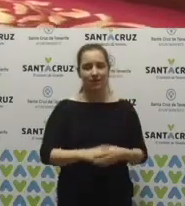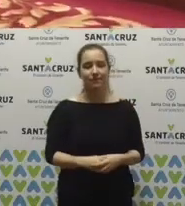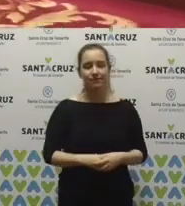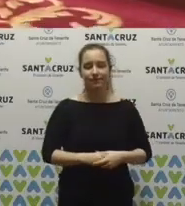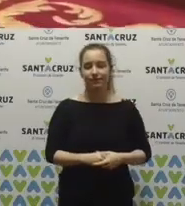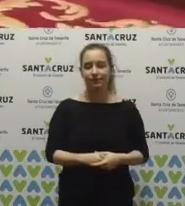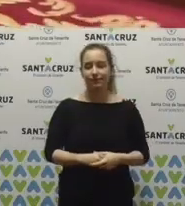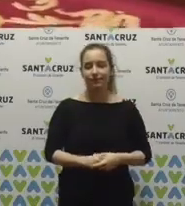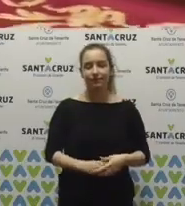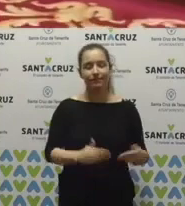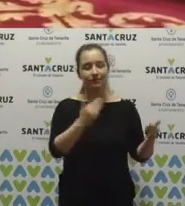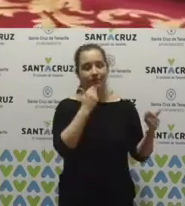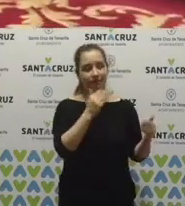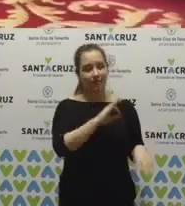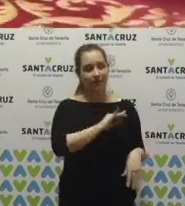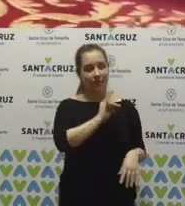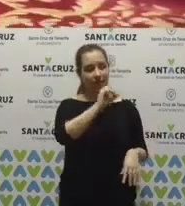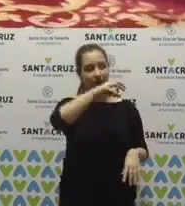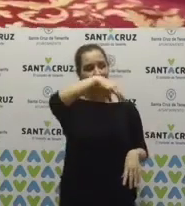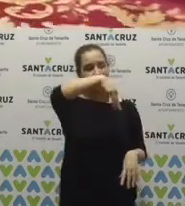maculada señor tarifa